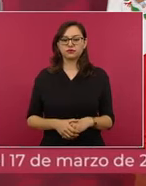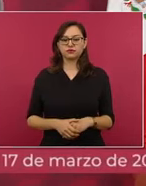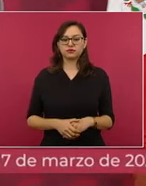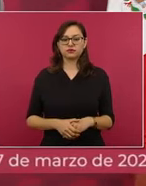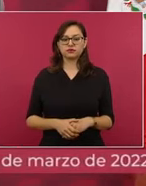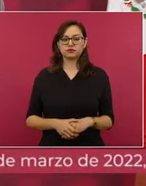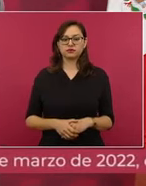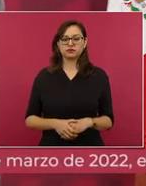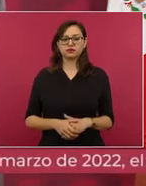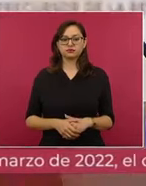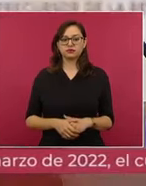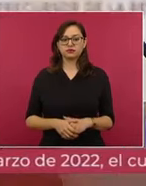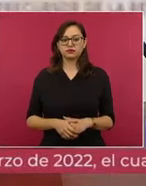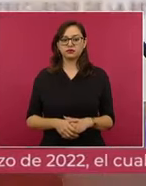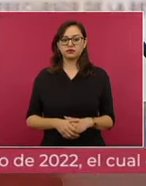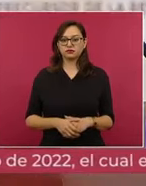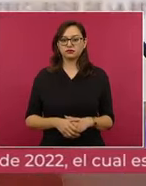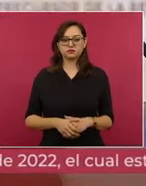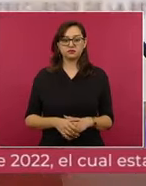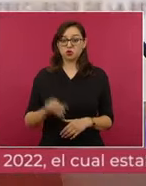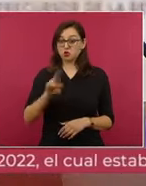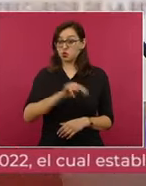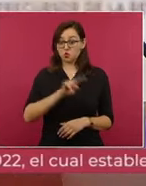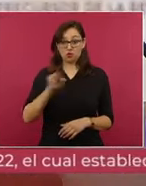a Maximiliano, nunca.